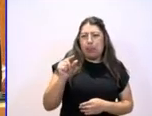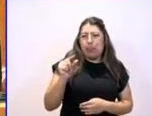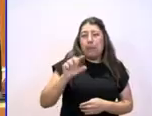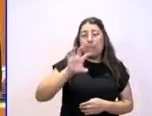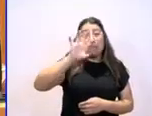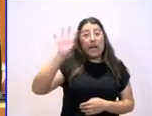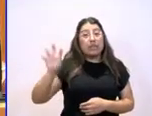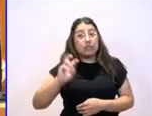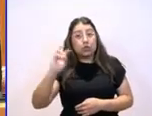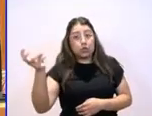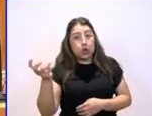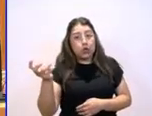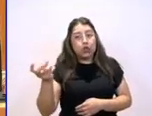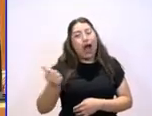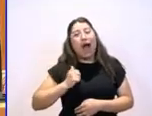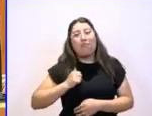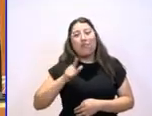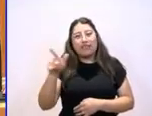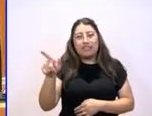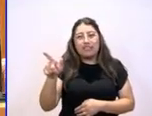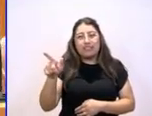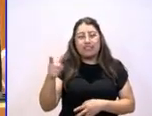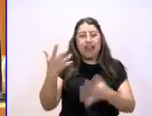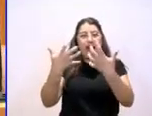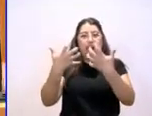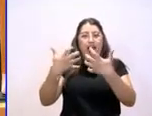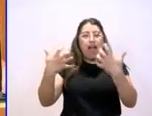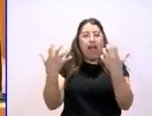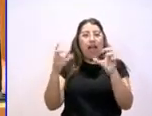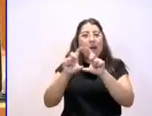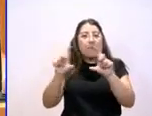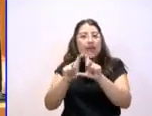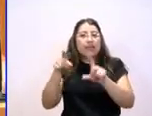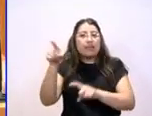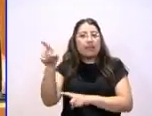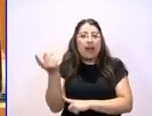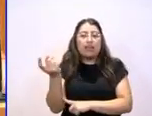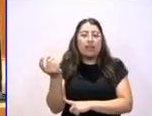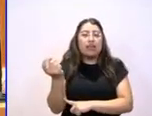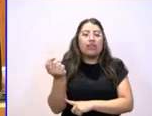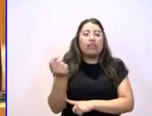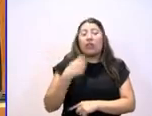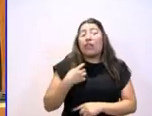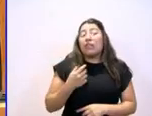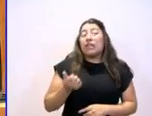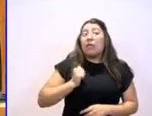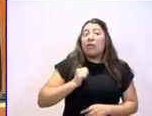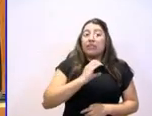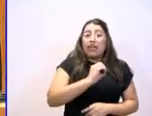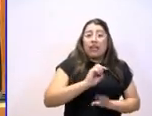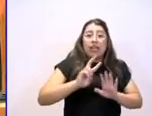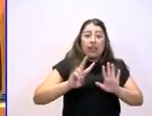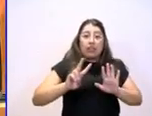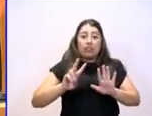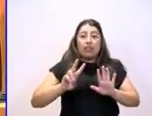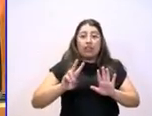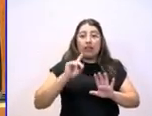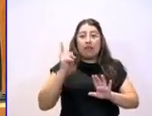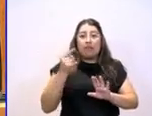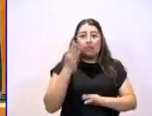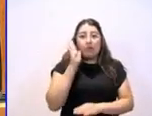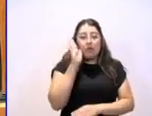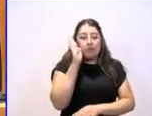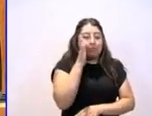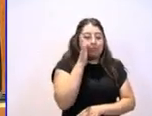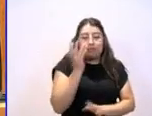sin embargo, cuando toca por lo menos compensar ese poquito del que hablaba, ese 0,7, miramos para otro lado. Y